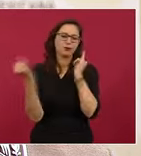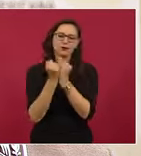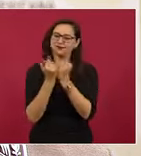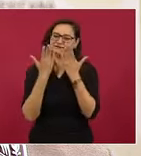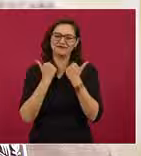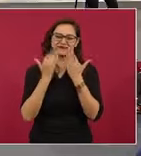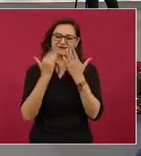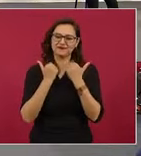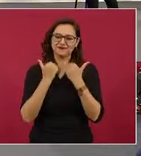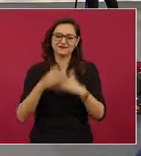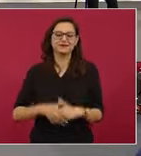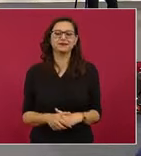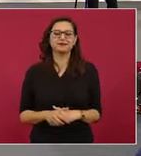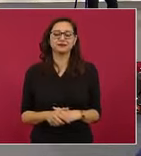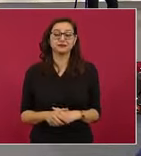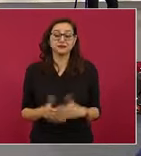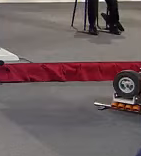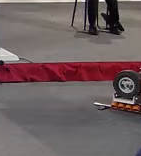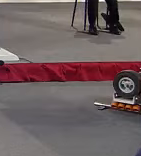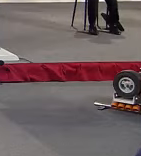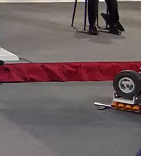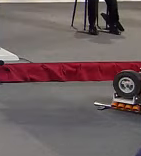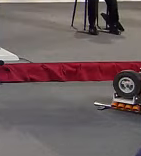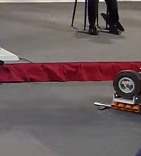Pero esto es,